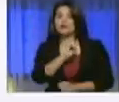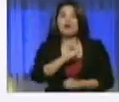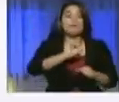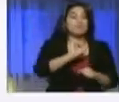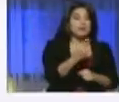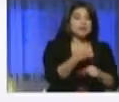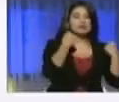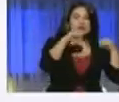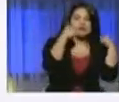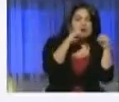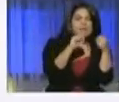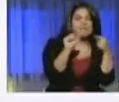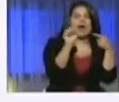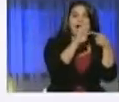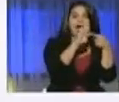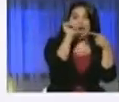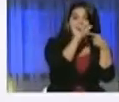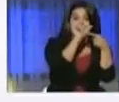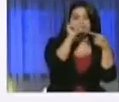etcétera.